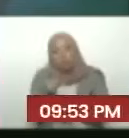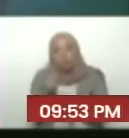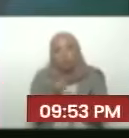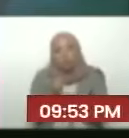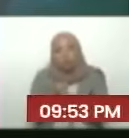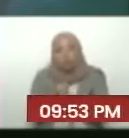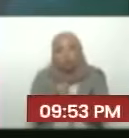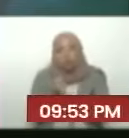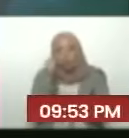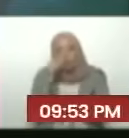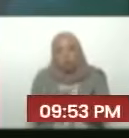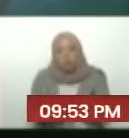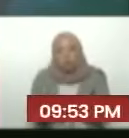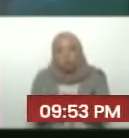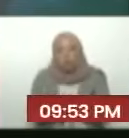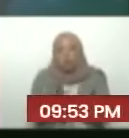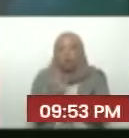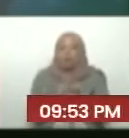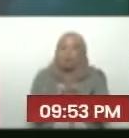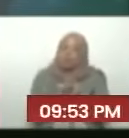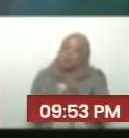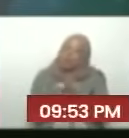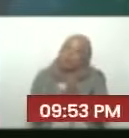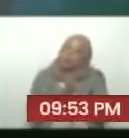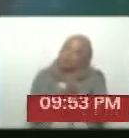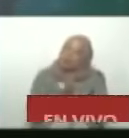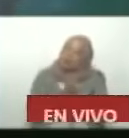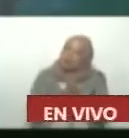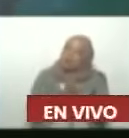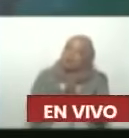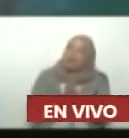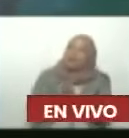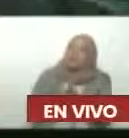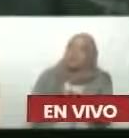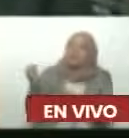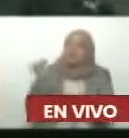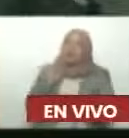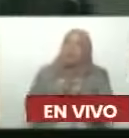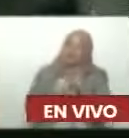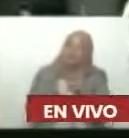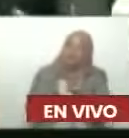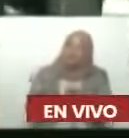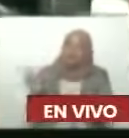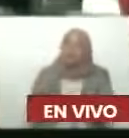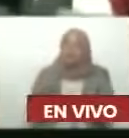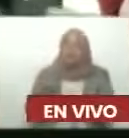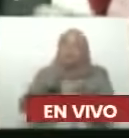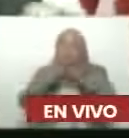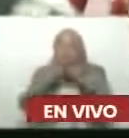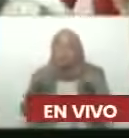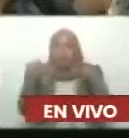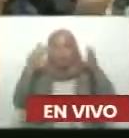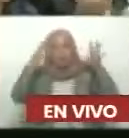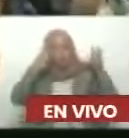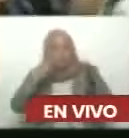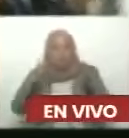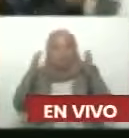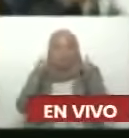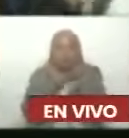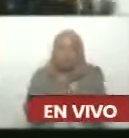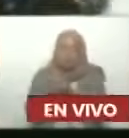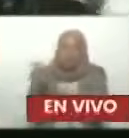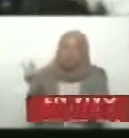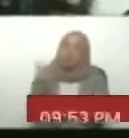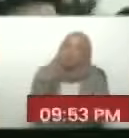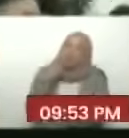ciudadanas de este glorioso país. Así que quédese tranquilo que la defendimos con todo lo que teníamos para dar.